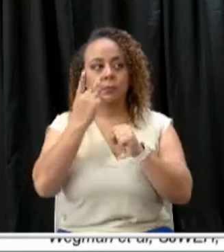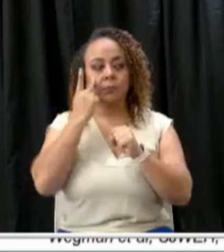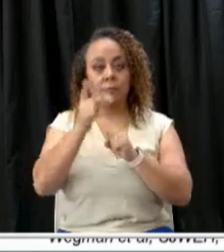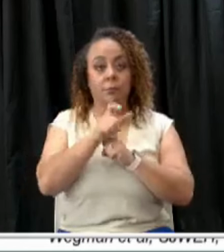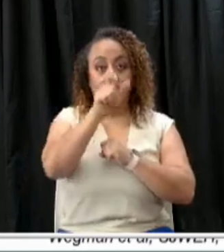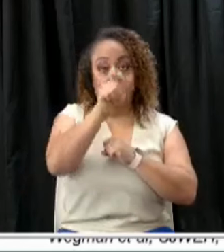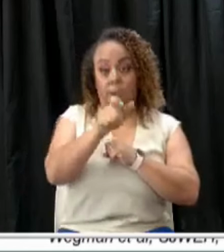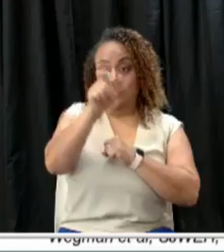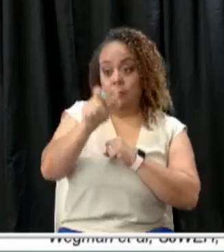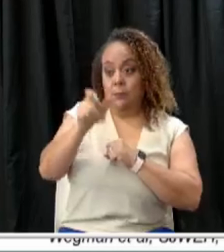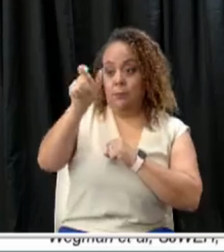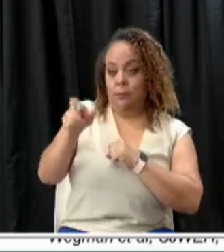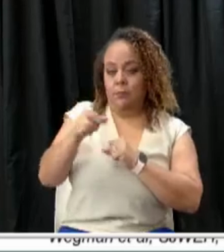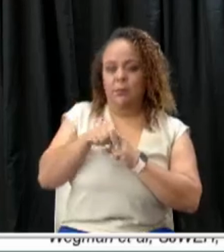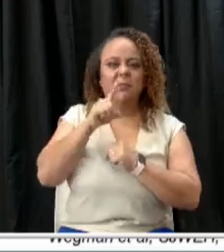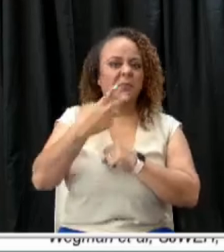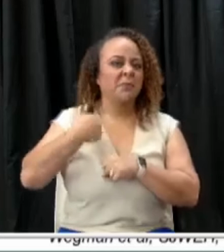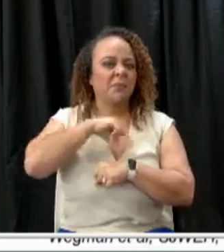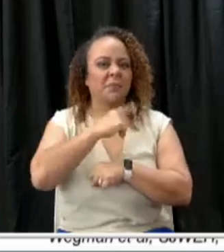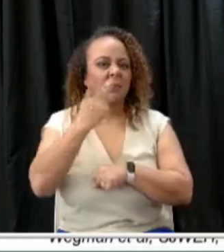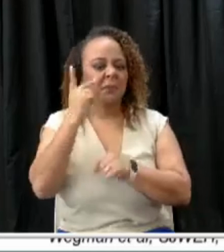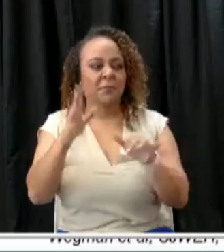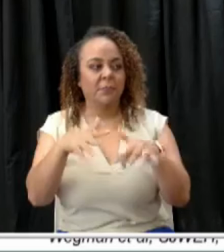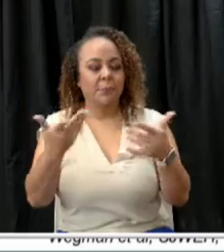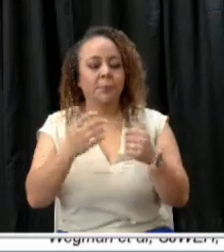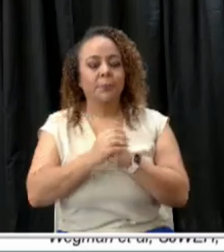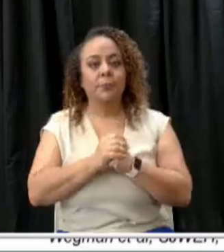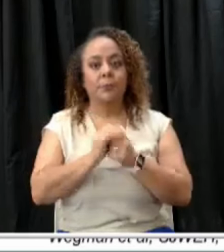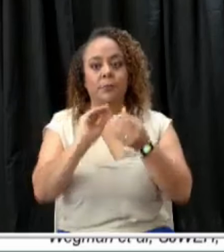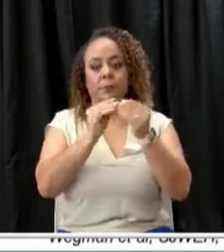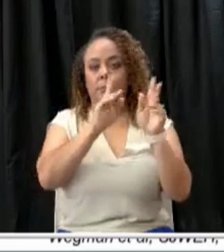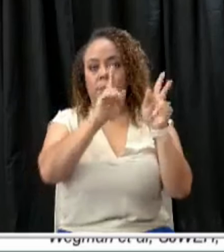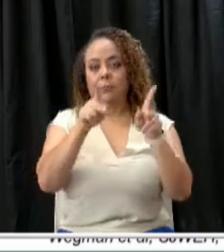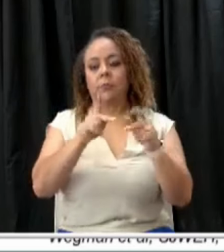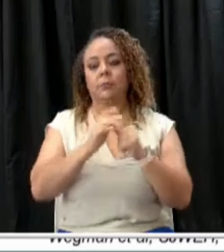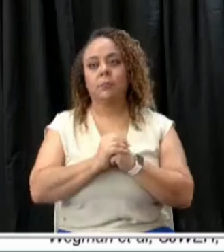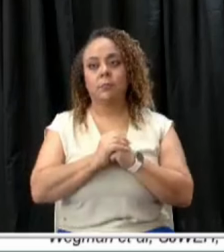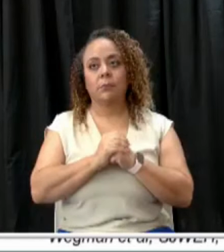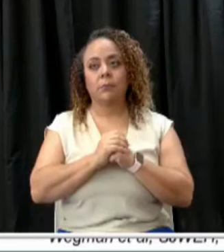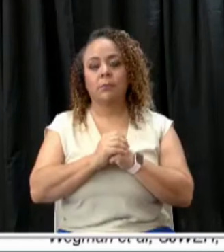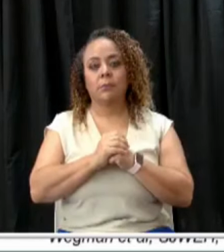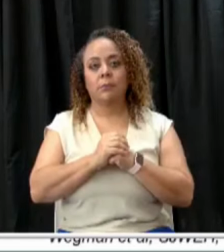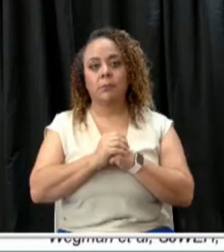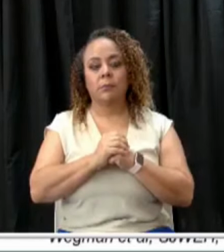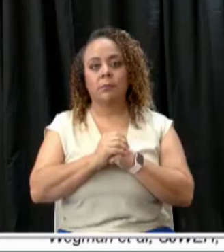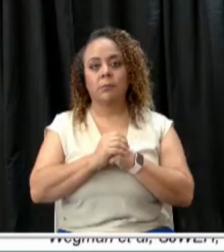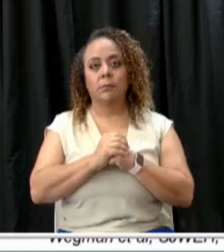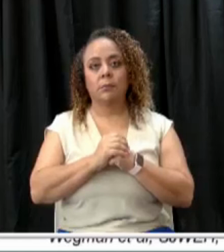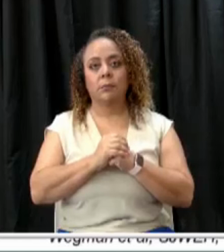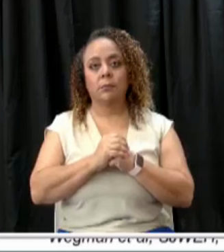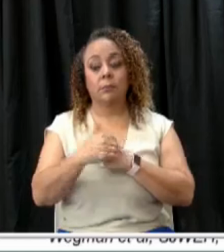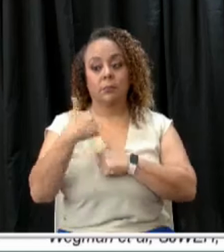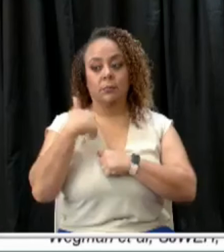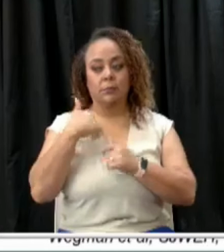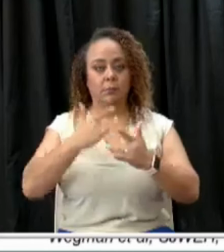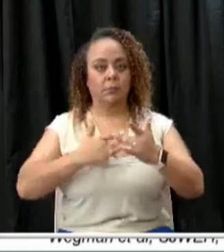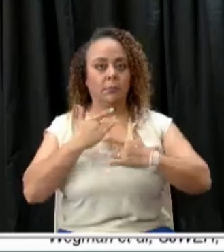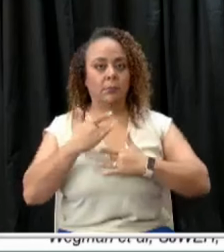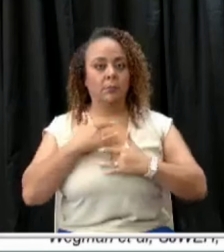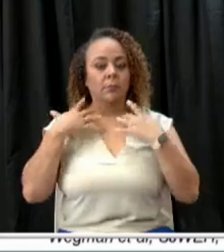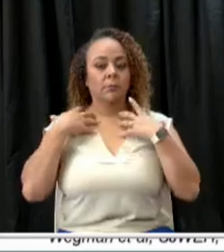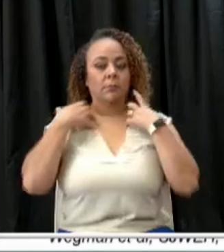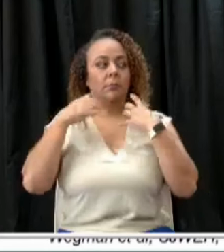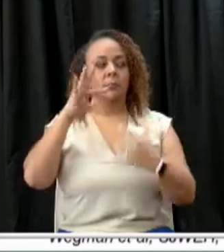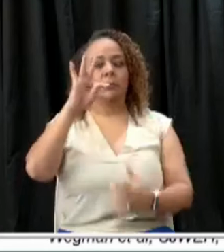barras, ahí lo que vemos es cantidad de personas que estaban presentando síntomas de